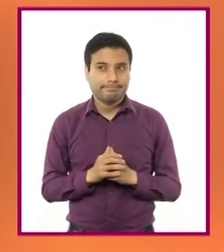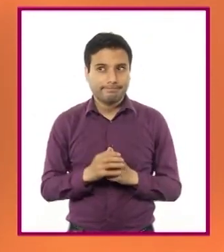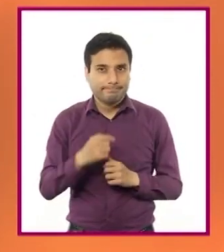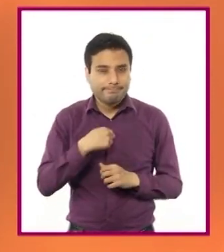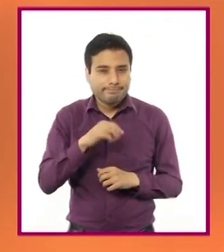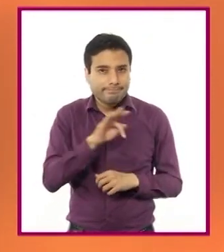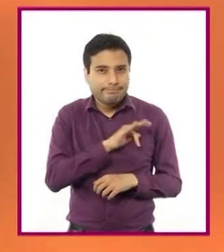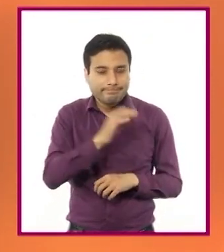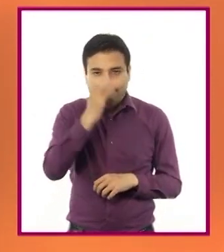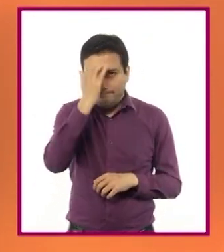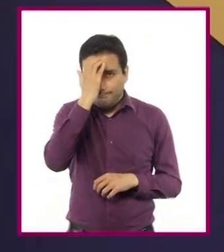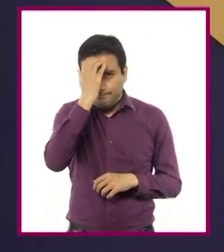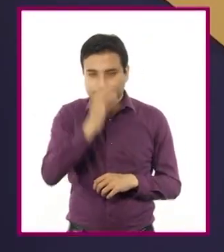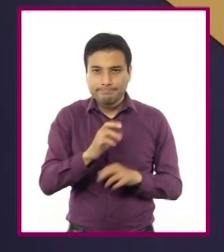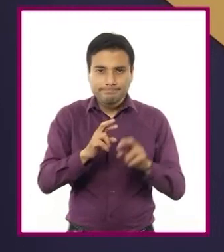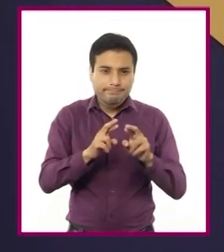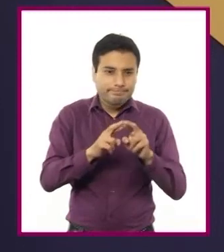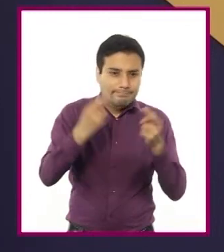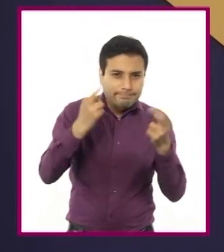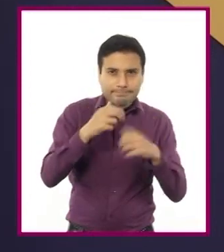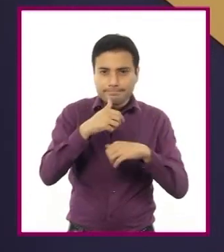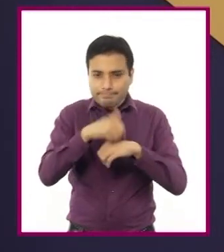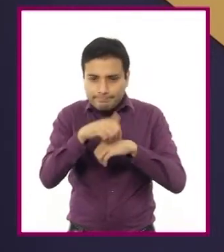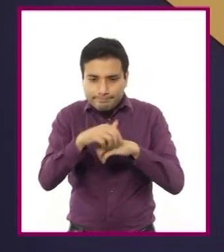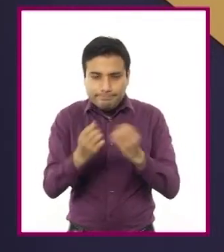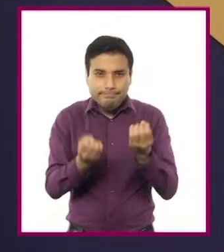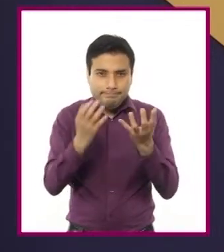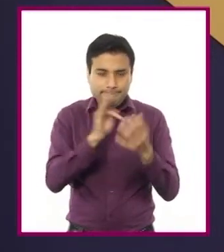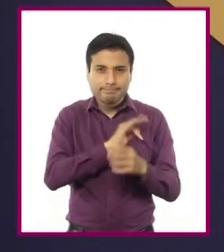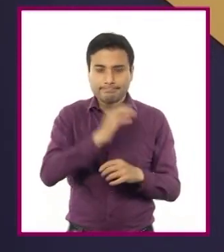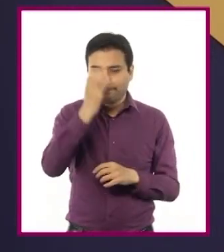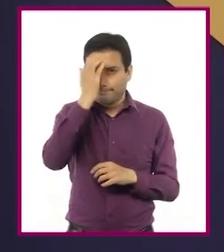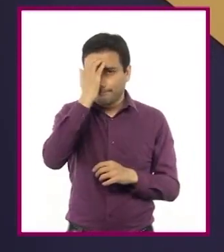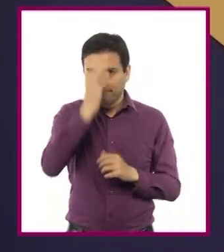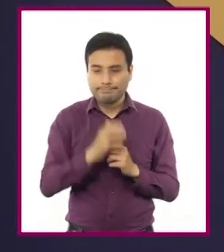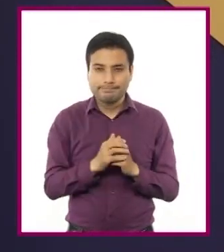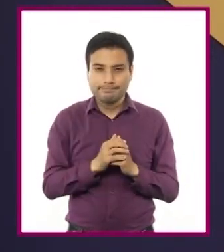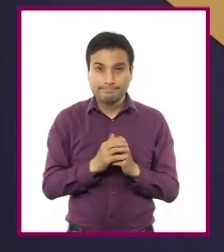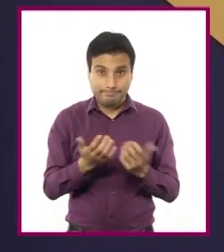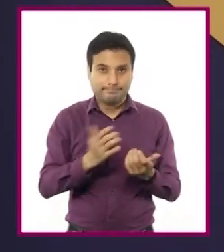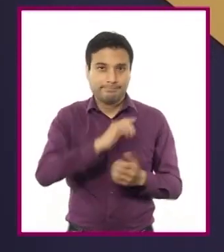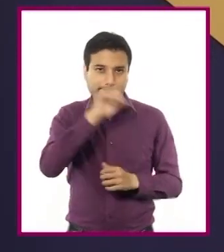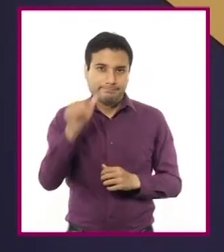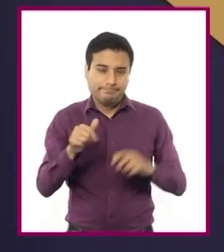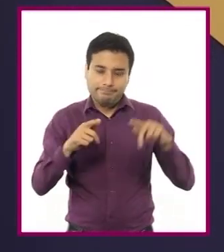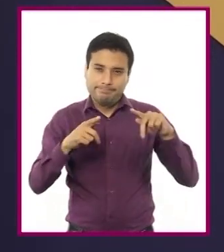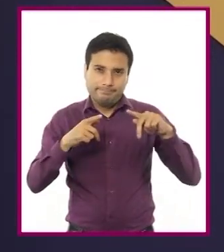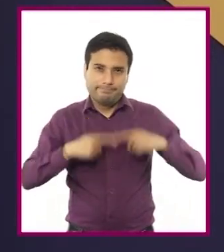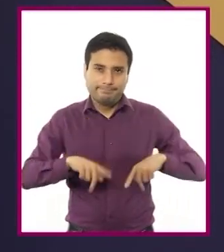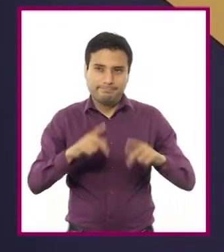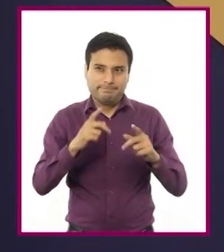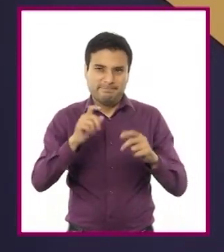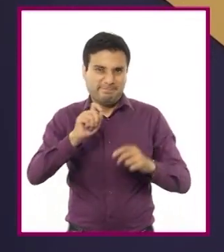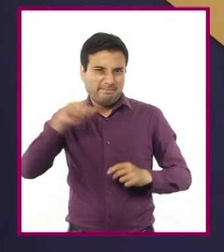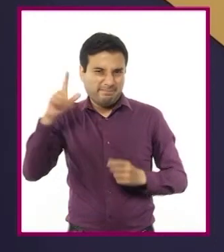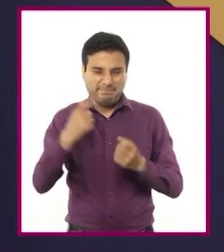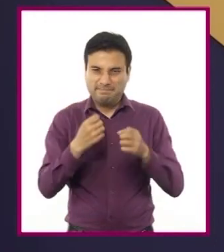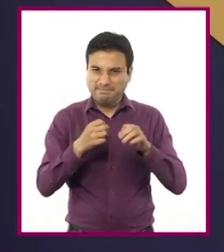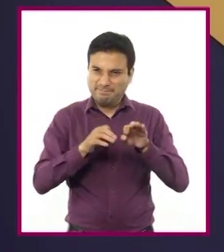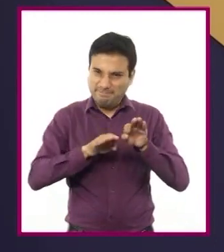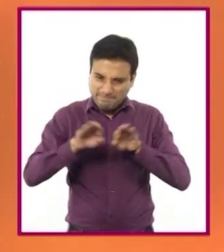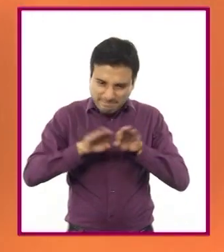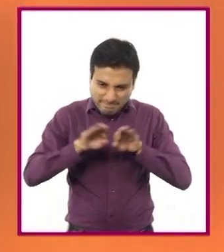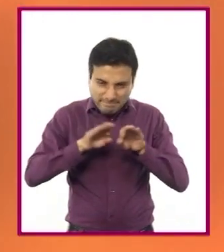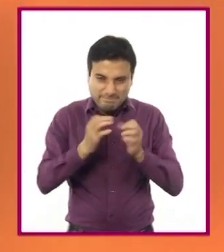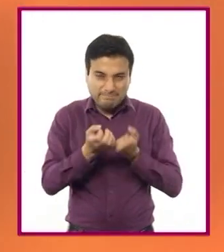amplitud mínima de los récords. Esta amplitud permite planear el trabajo de atletas de alto rendimiento. Interesante,